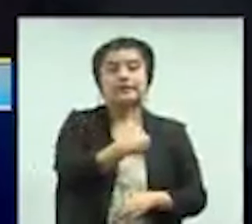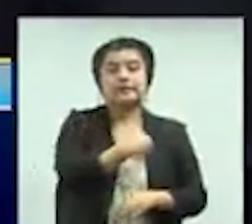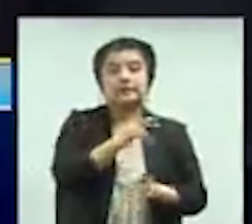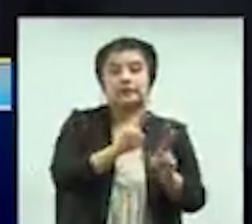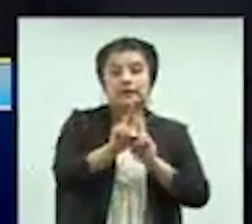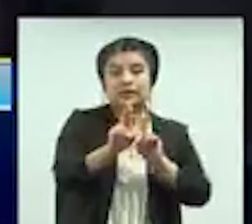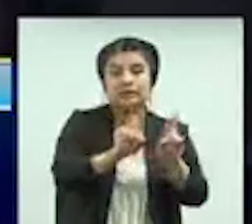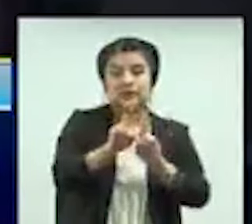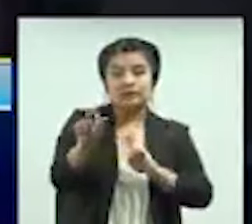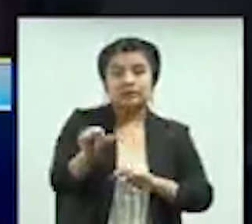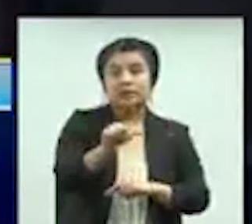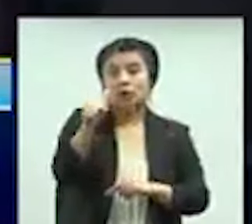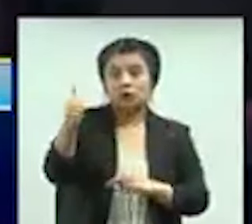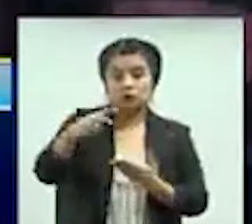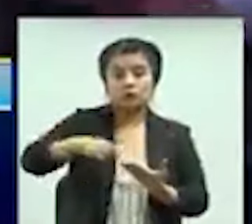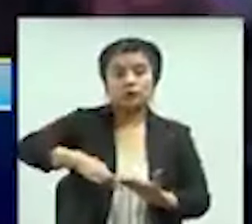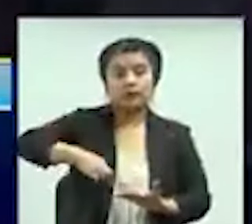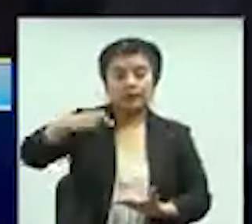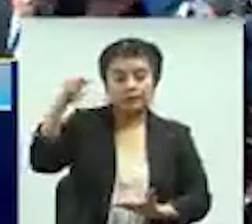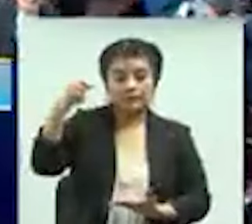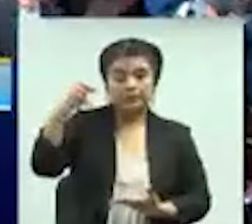Exteriores.